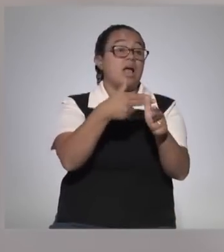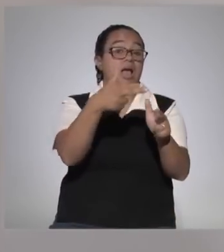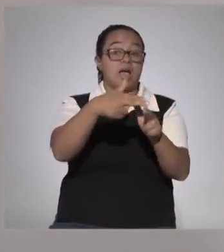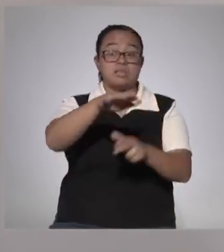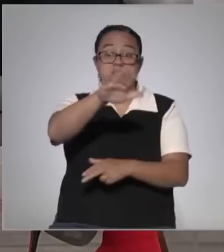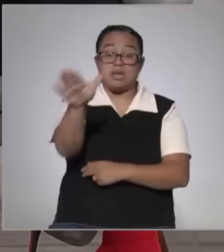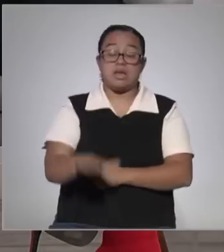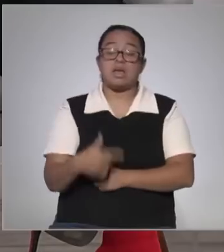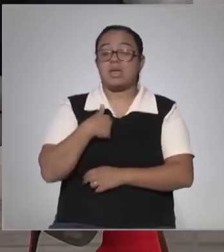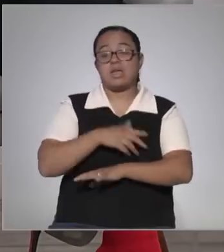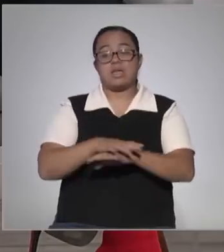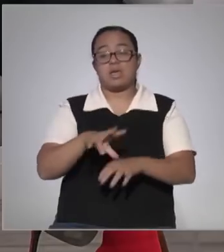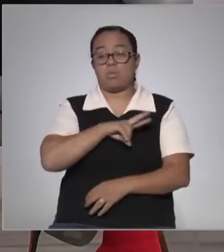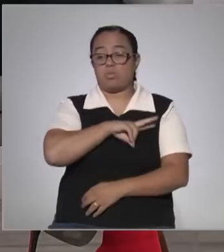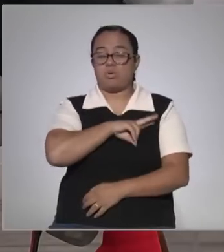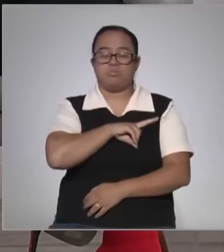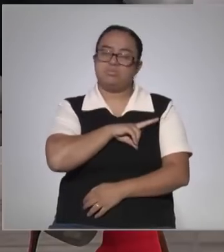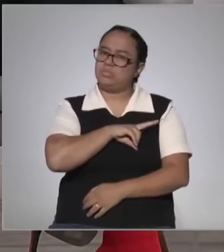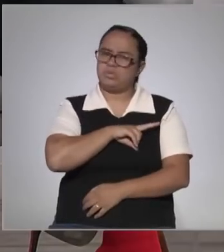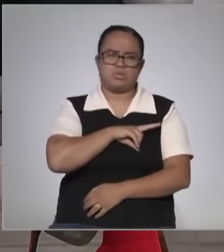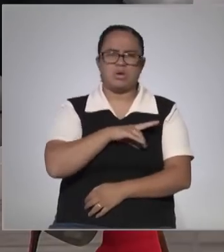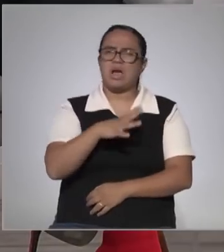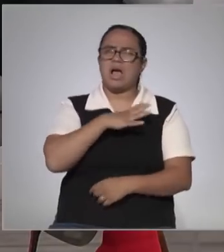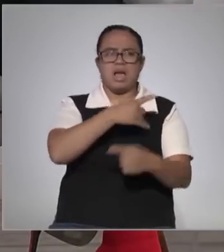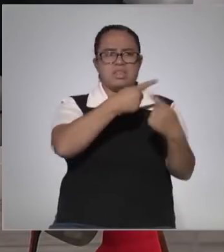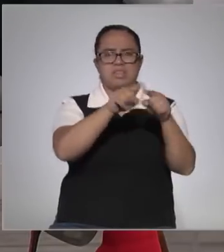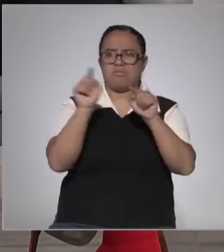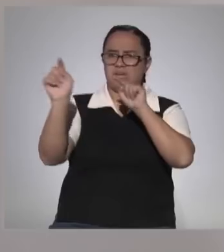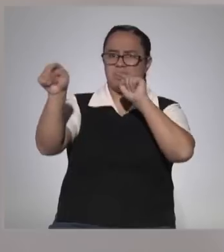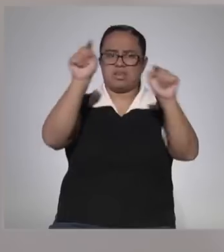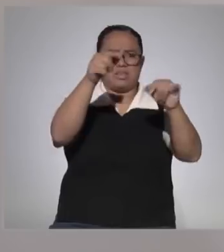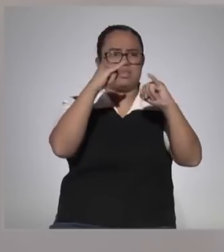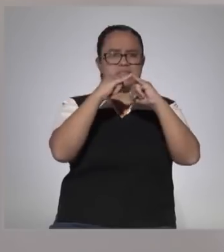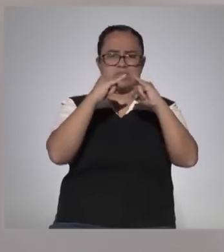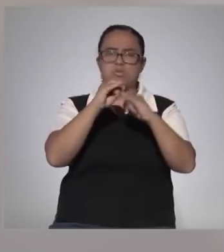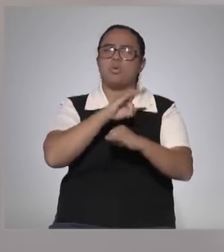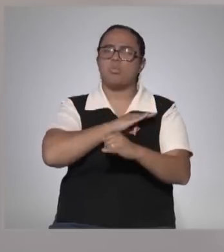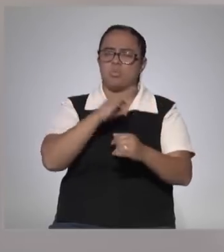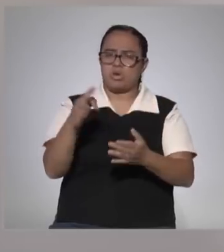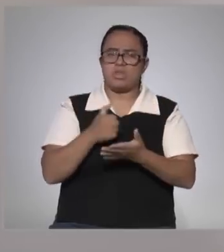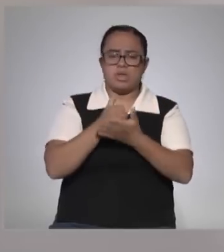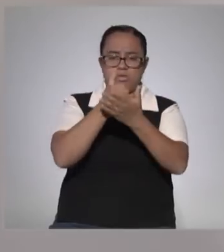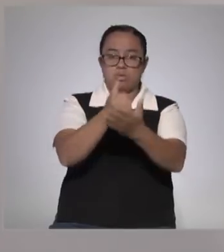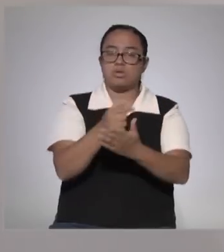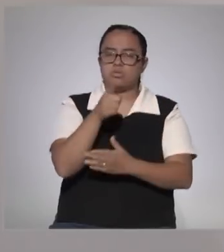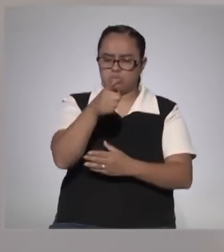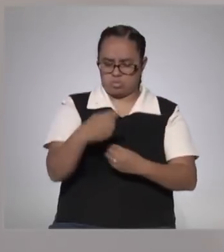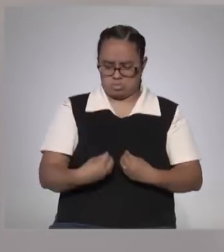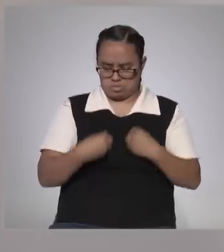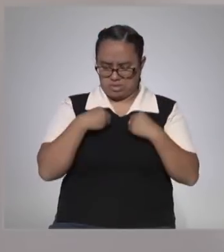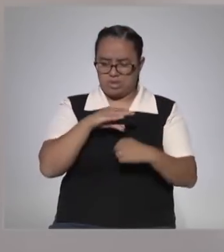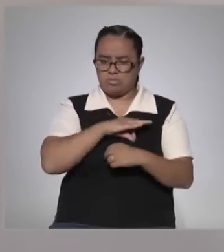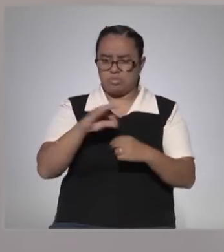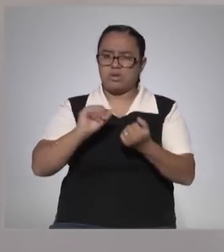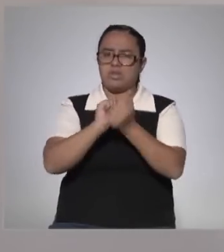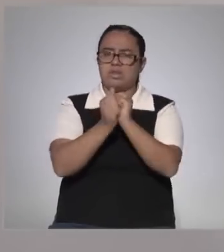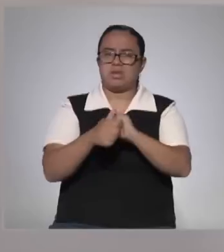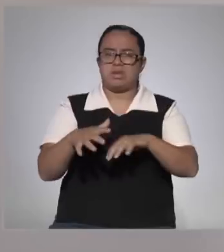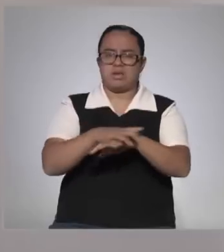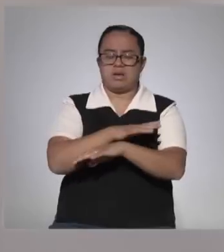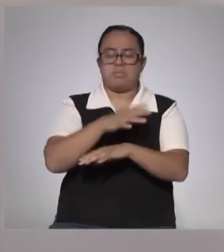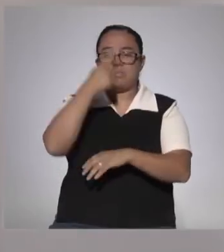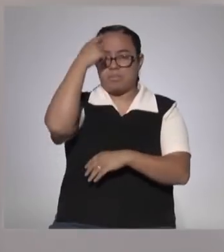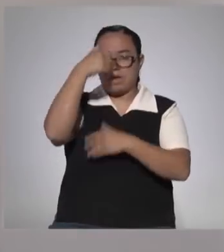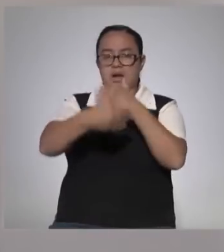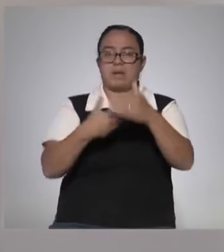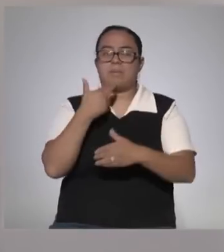de instituciones que te pueden ayudar en cualquier momento y hacer un cambio en tu vida para estar mejor. Si no tienes